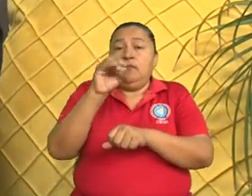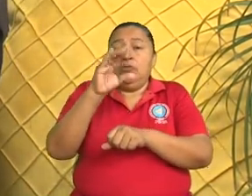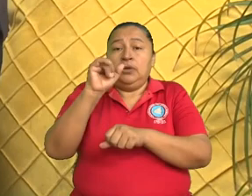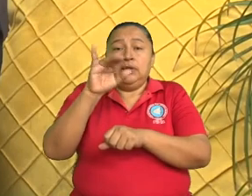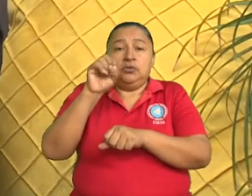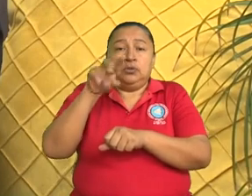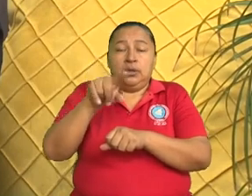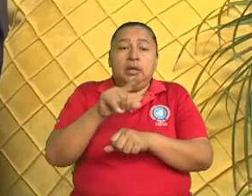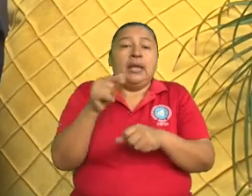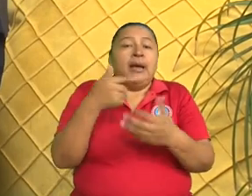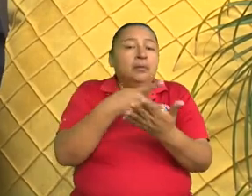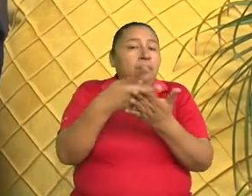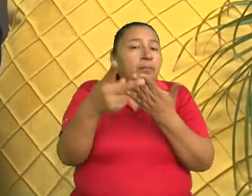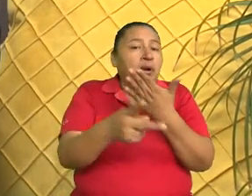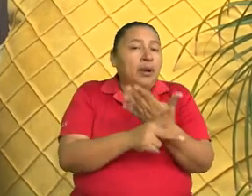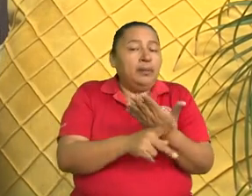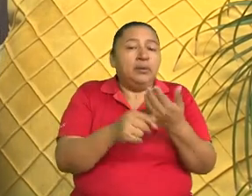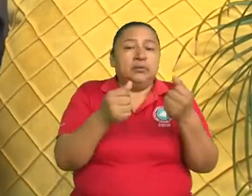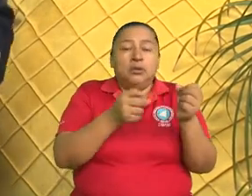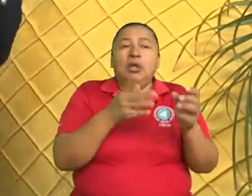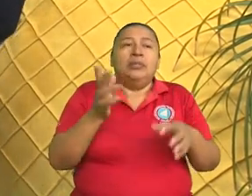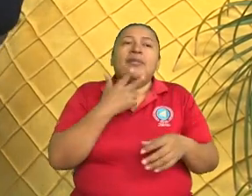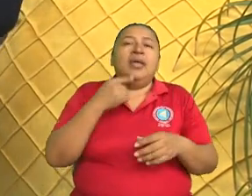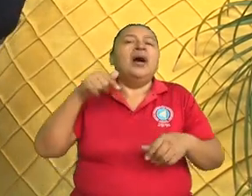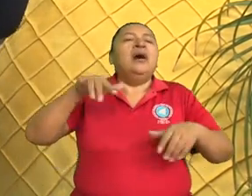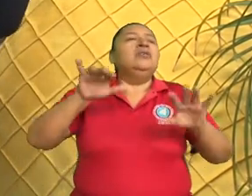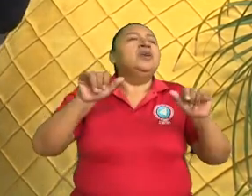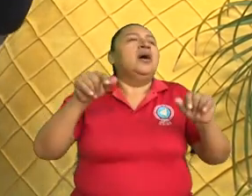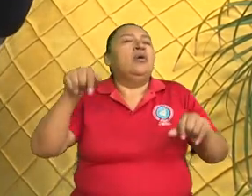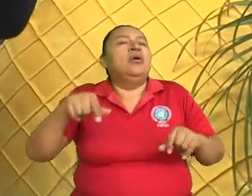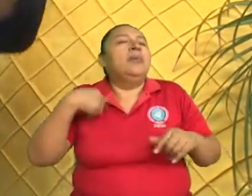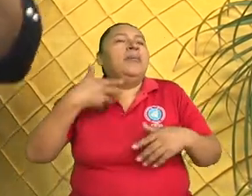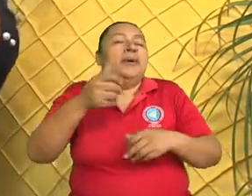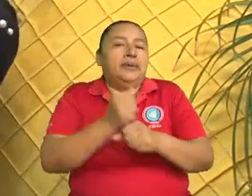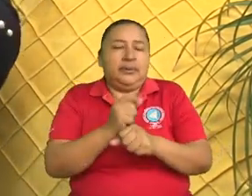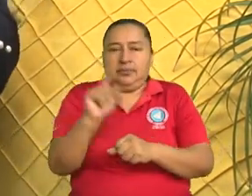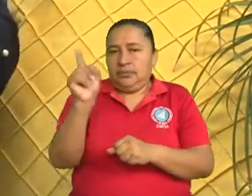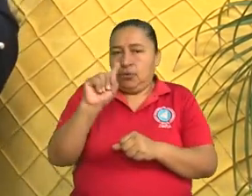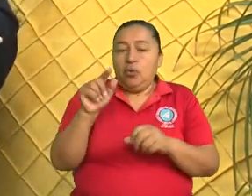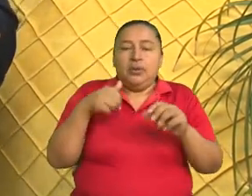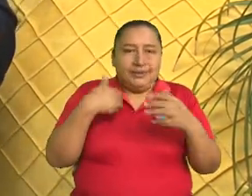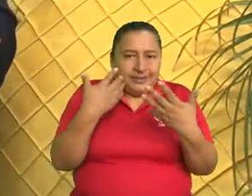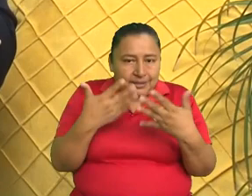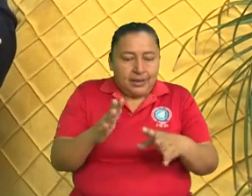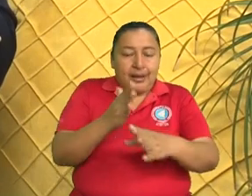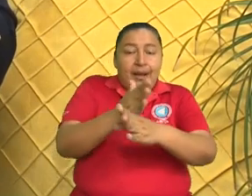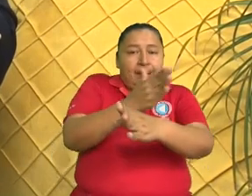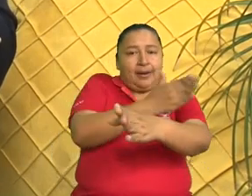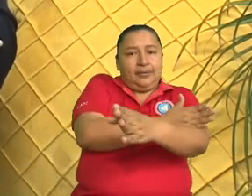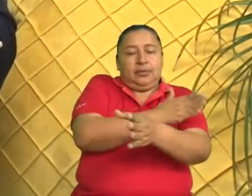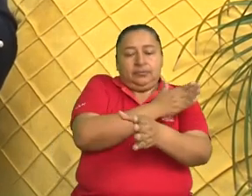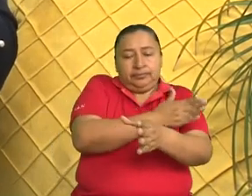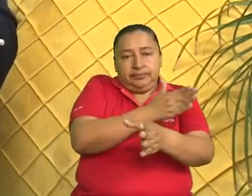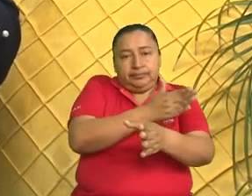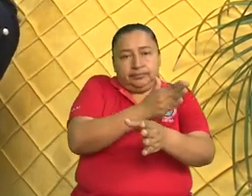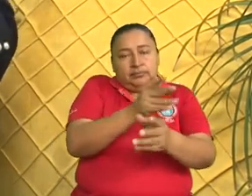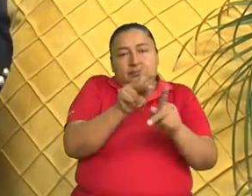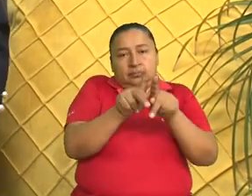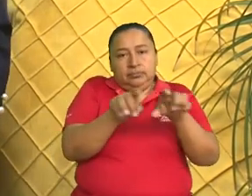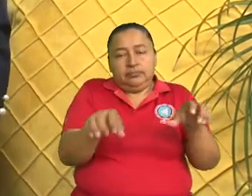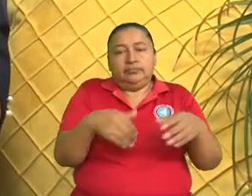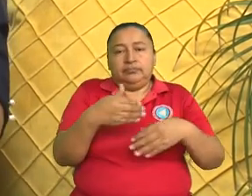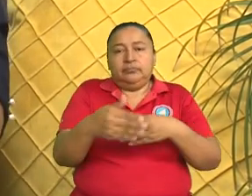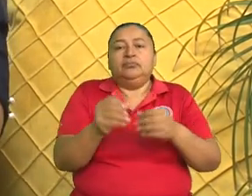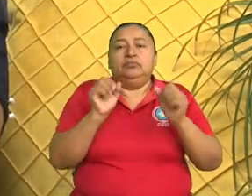es nada improvisado, pues. Claro. Se nos ocurrió hoy, entonces lo vamos a hacer, no, es algo que es planificado, organizado,